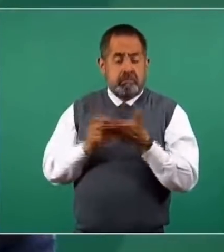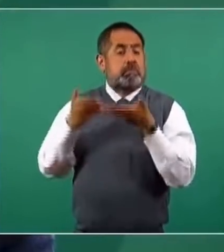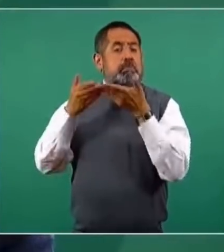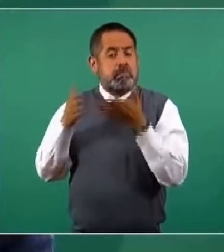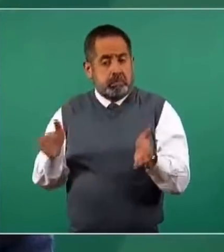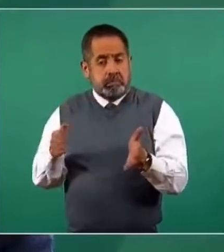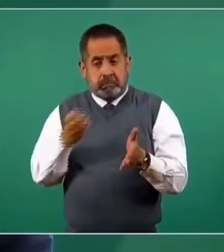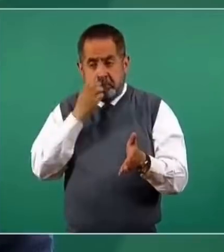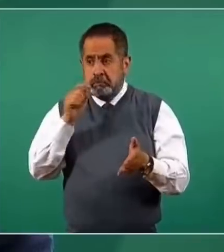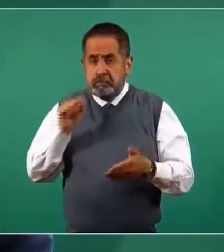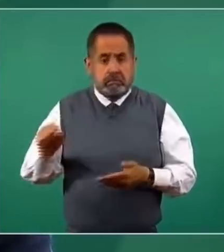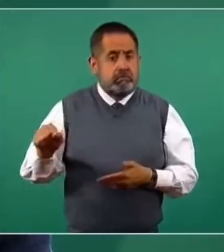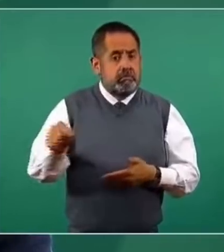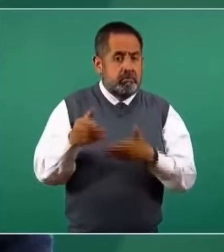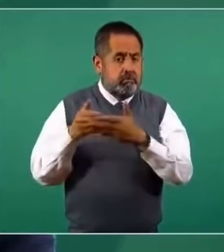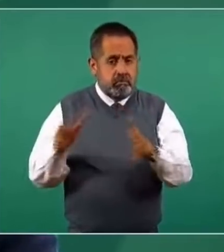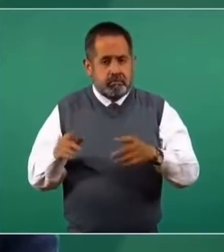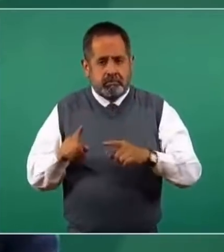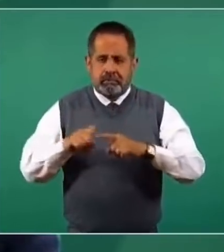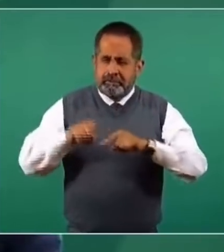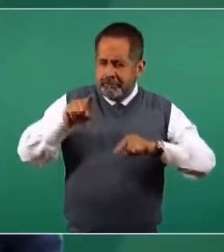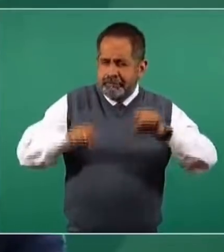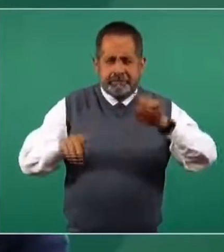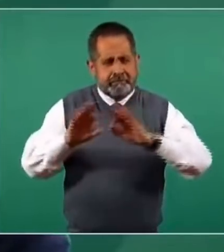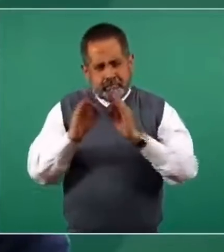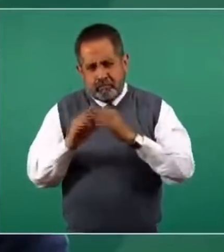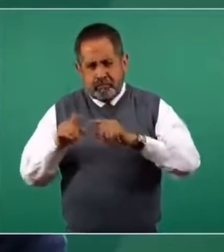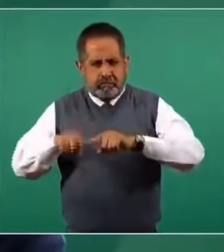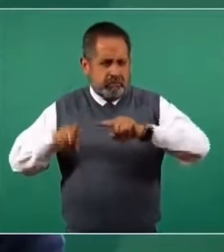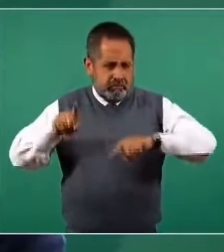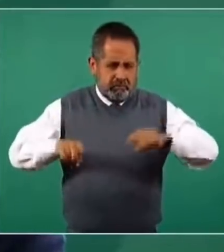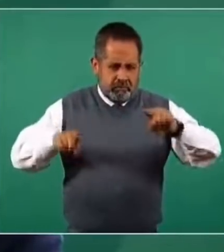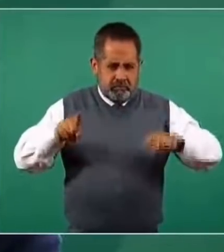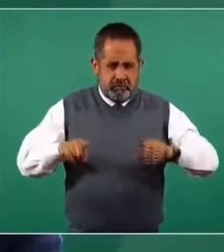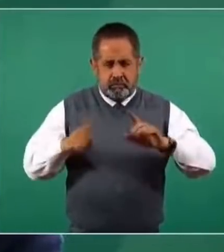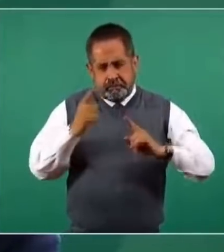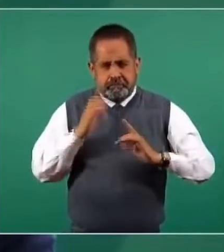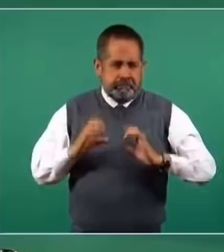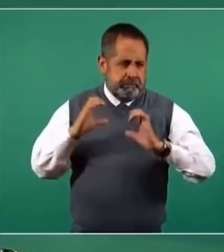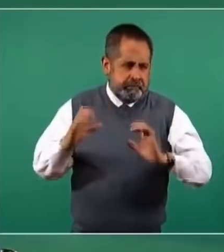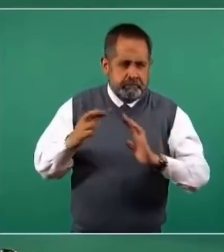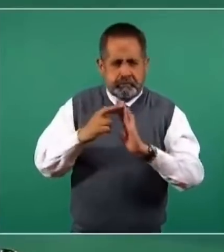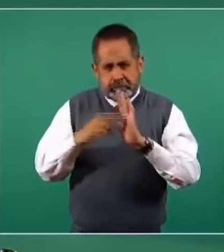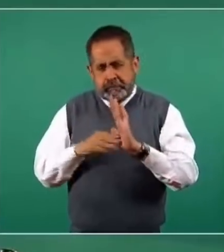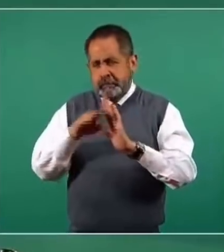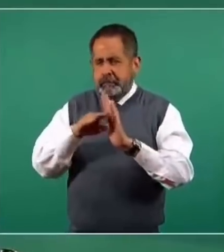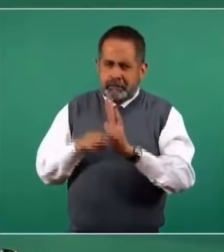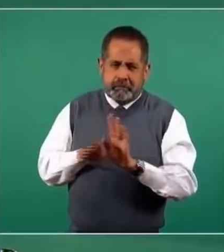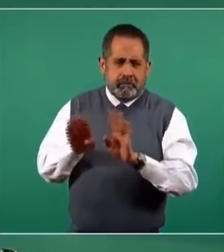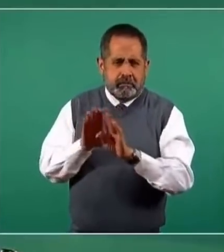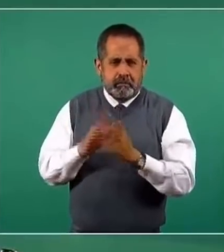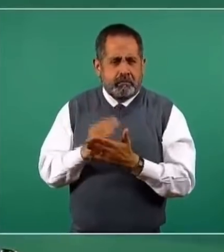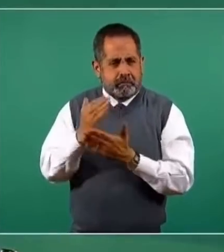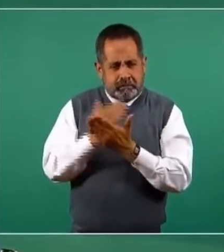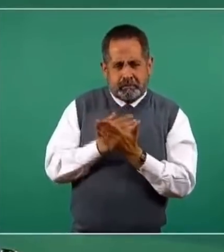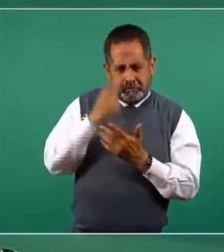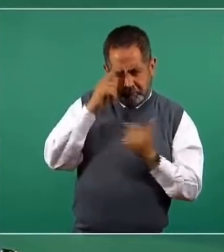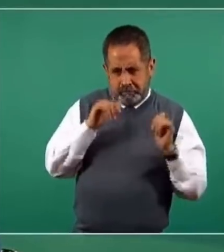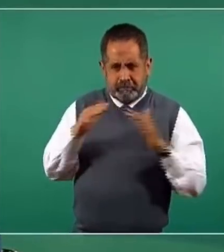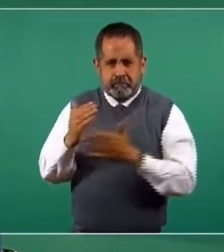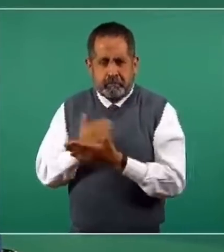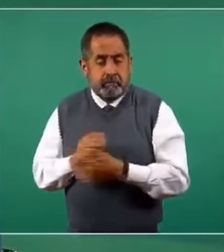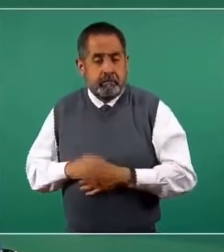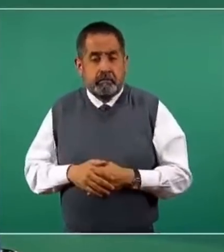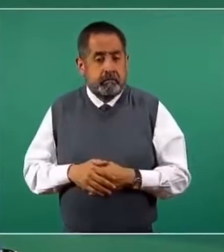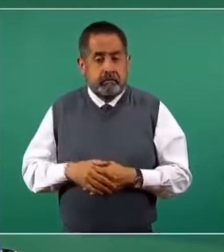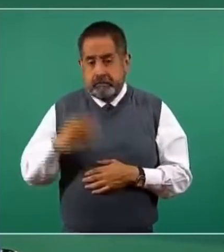abierto escuelas con distintos esquemas de precaución o de disminución de riesgos. Y en